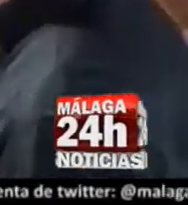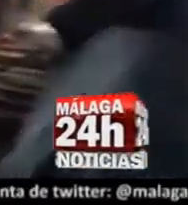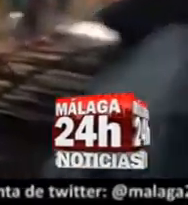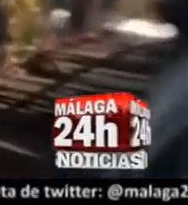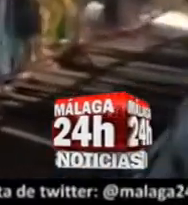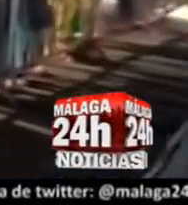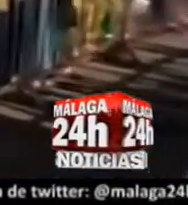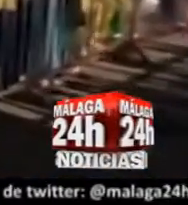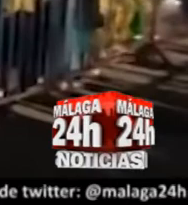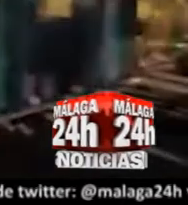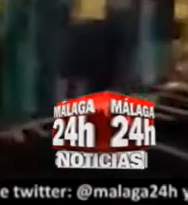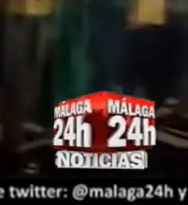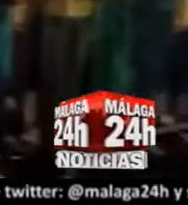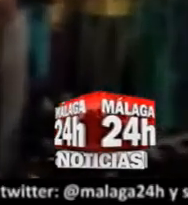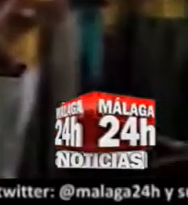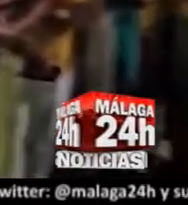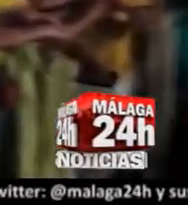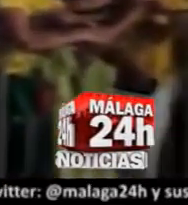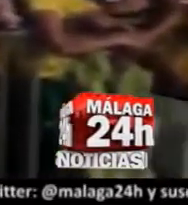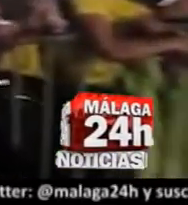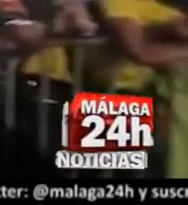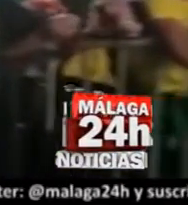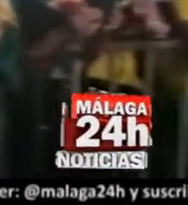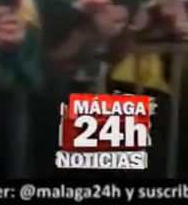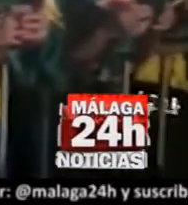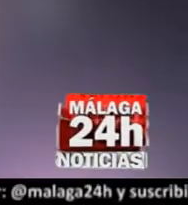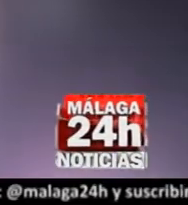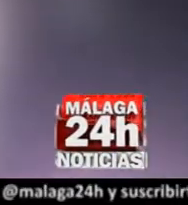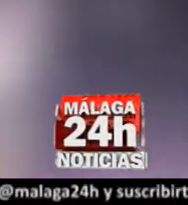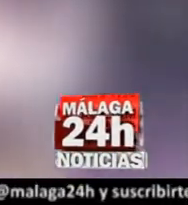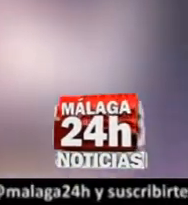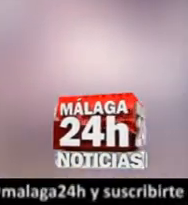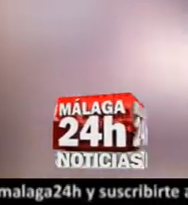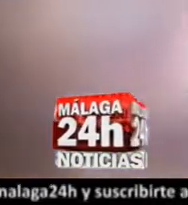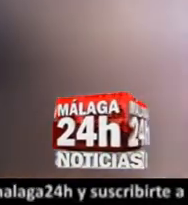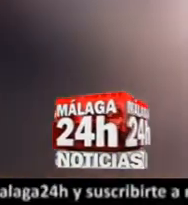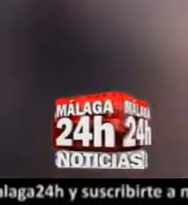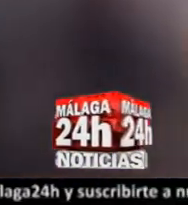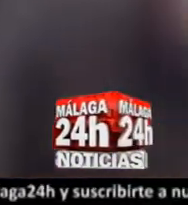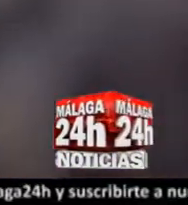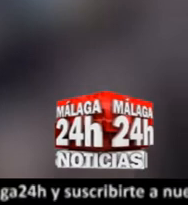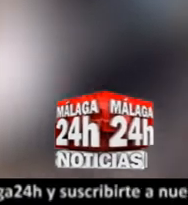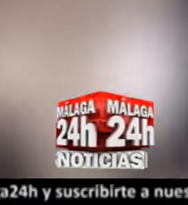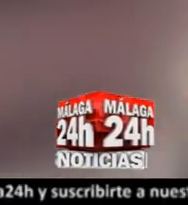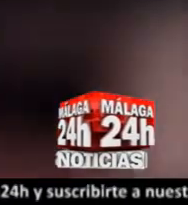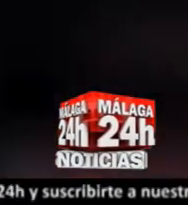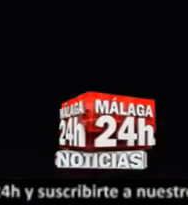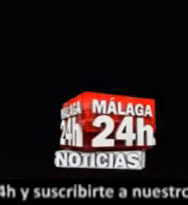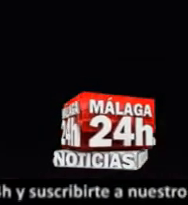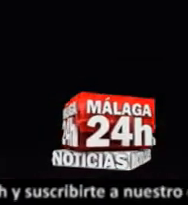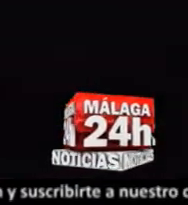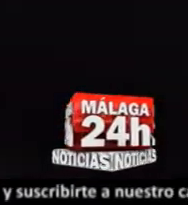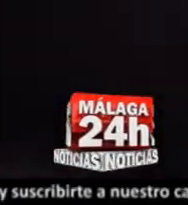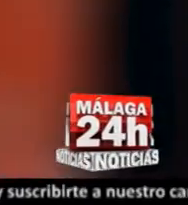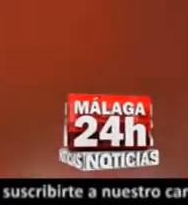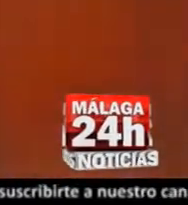que en unos días se inicie una transición pacífica madura y adulta además se ha referido a los bloqueos organizados por camioneros